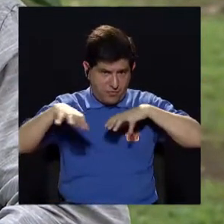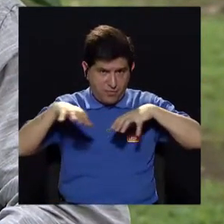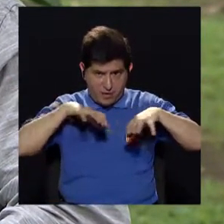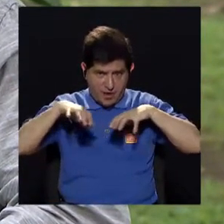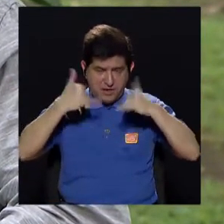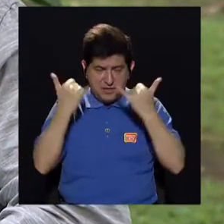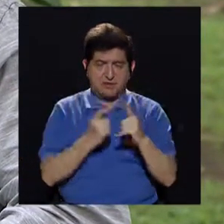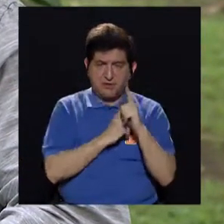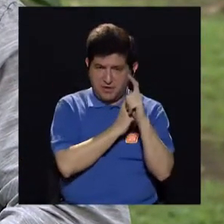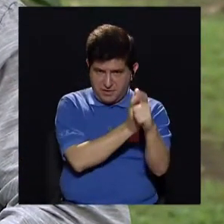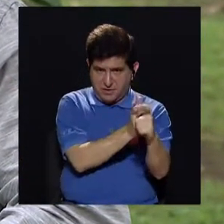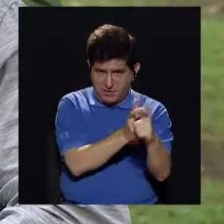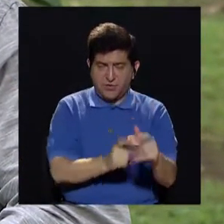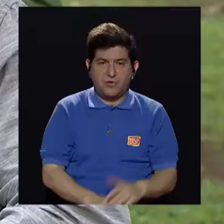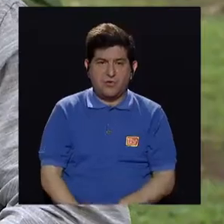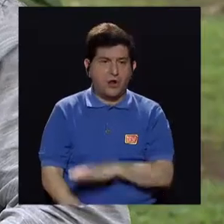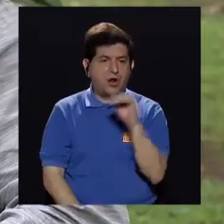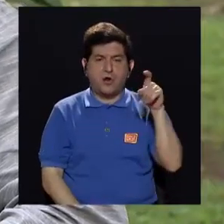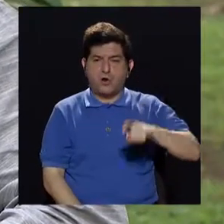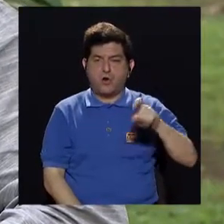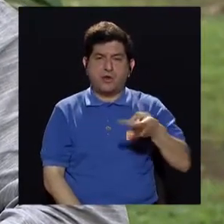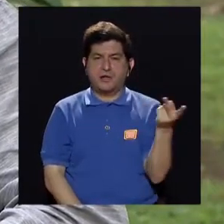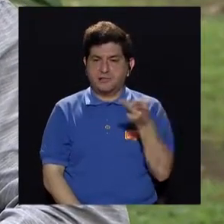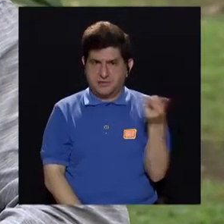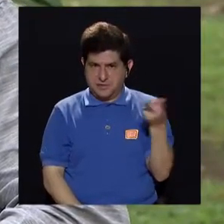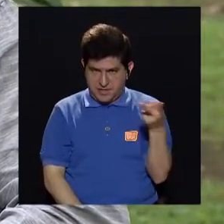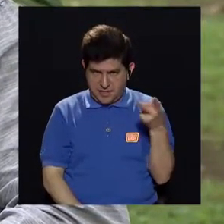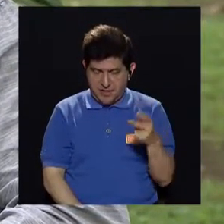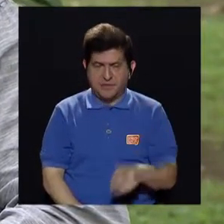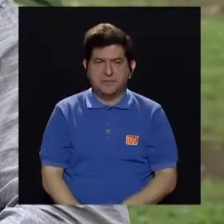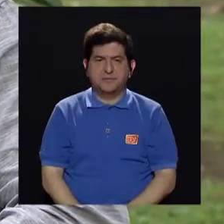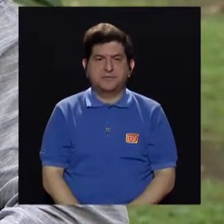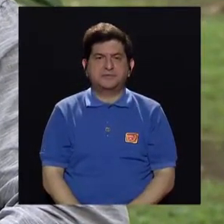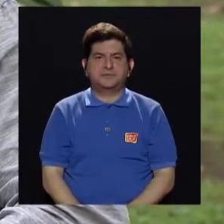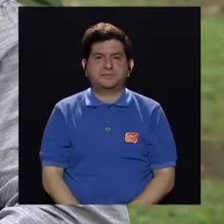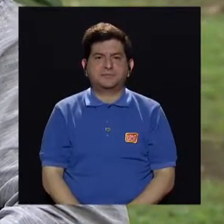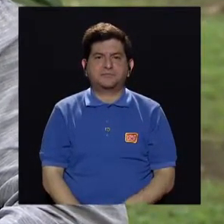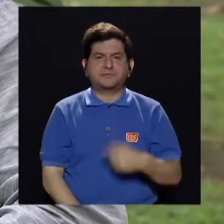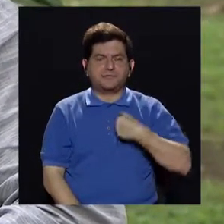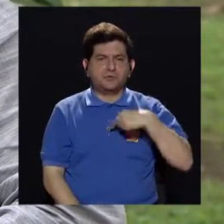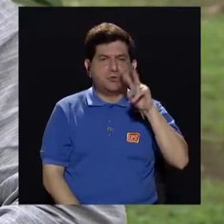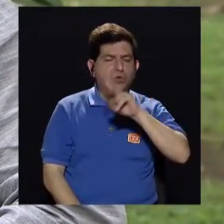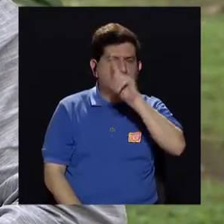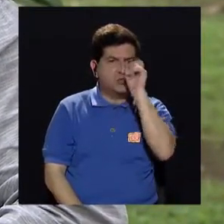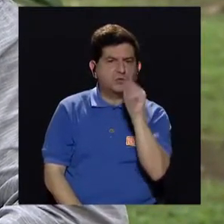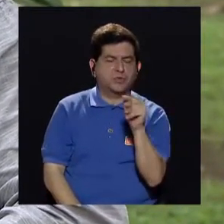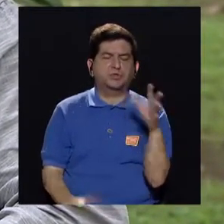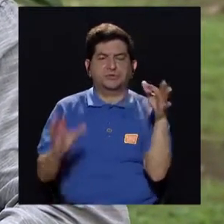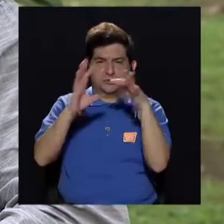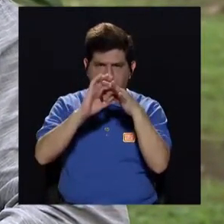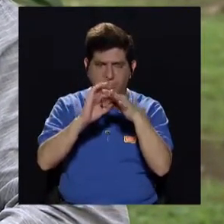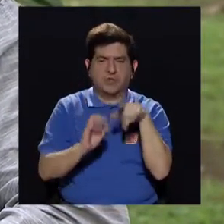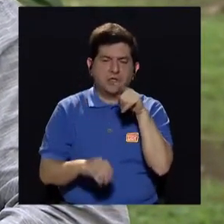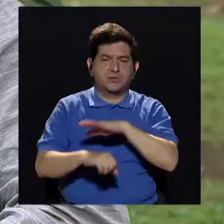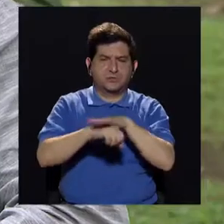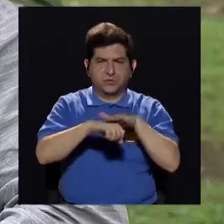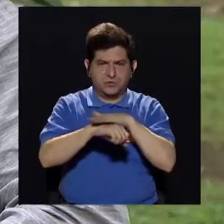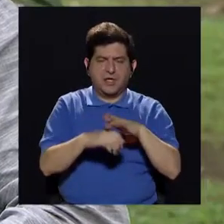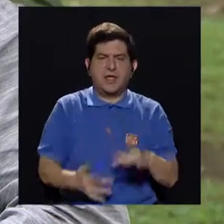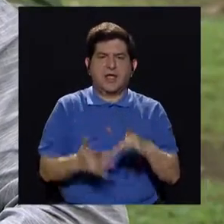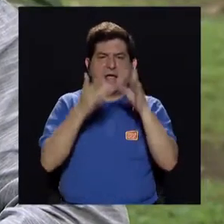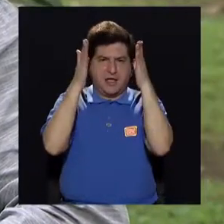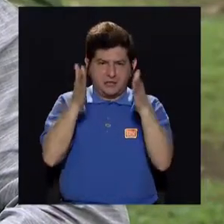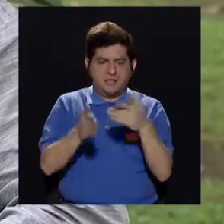actividad de correr o hay que hacer las dos? ¿Verdad? Eso, voy a hacerle dos preguntas en una. Y que por favor usted, que